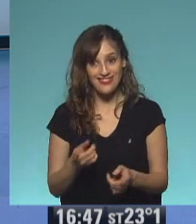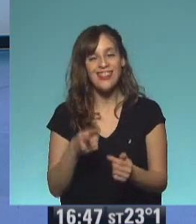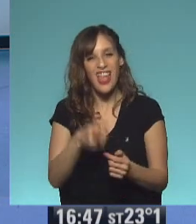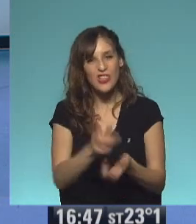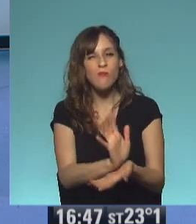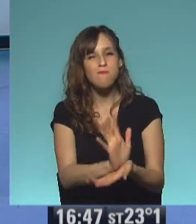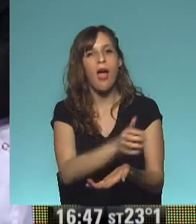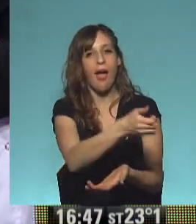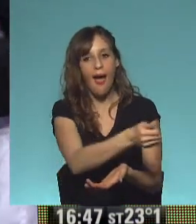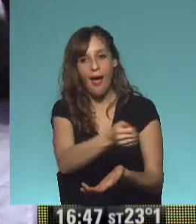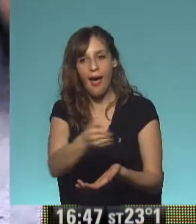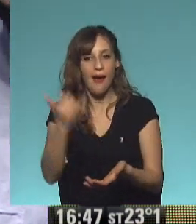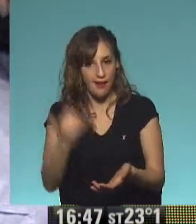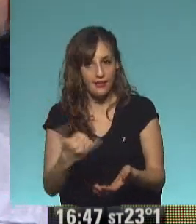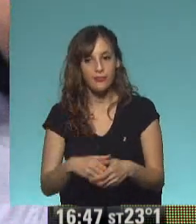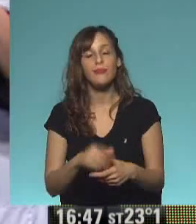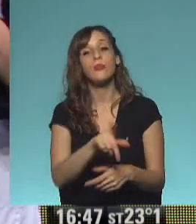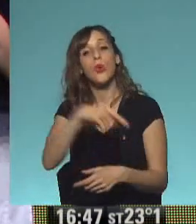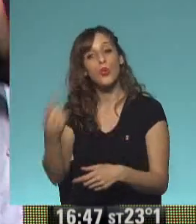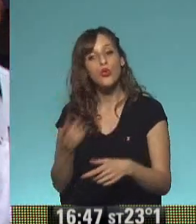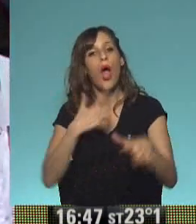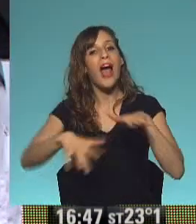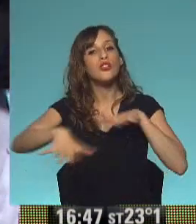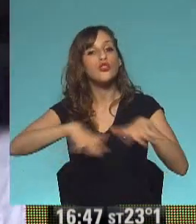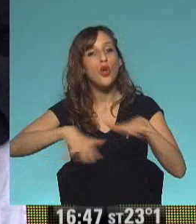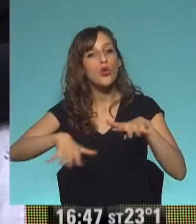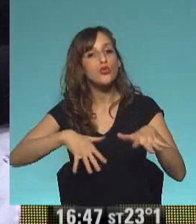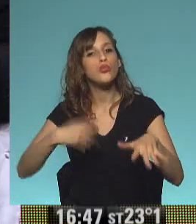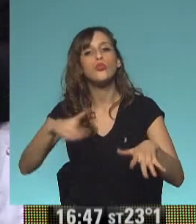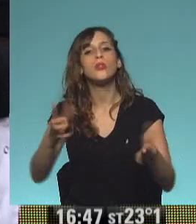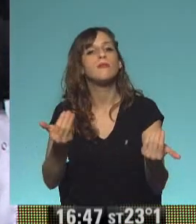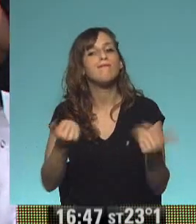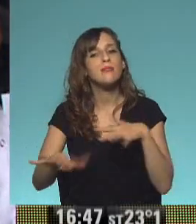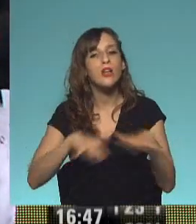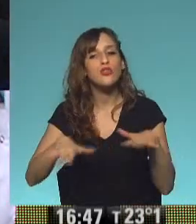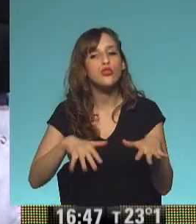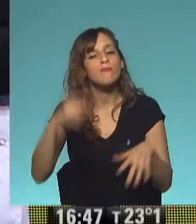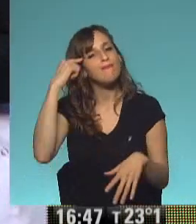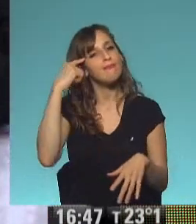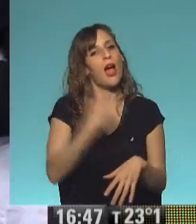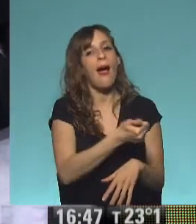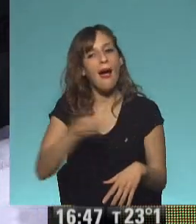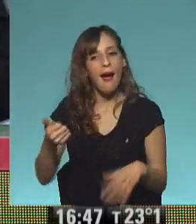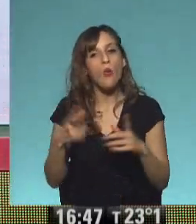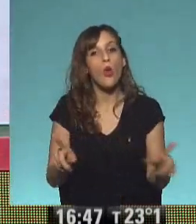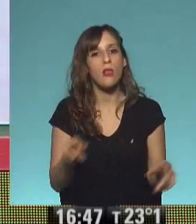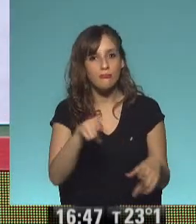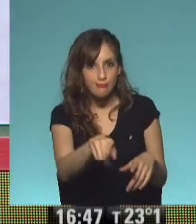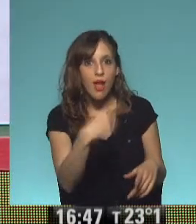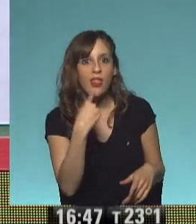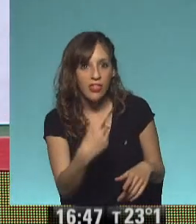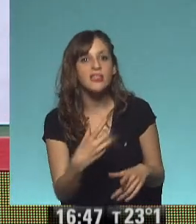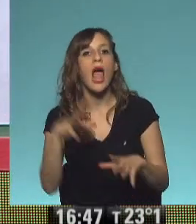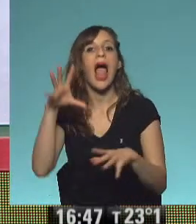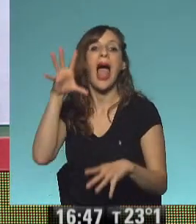y acciones que serían las cosas que hago claro que por ejemplo qué palabras ahí tenemos por ejemplo